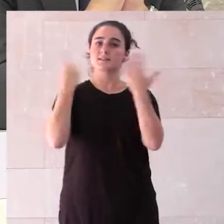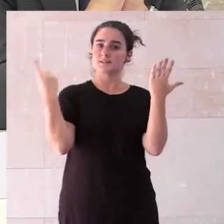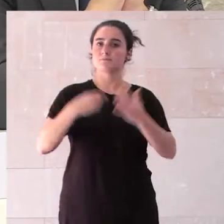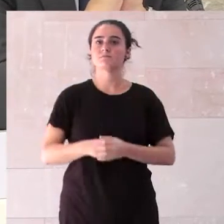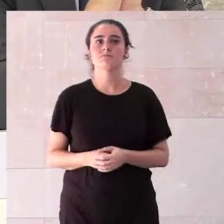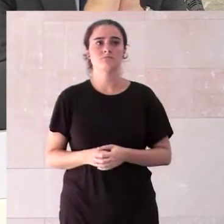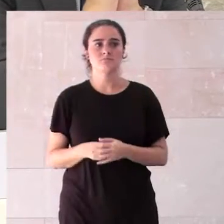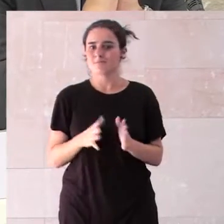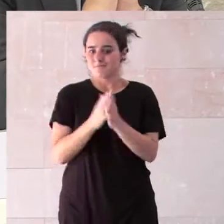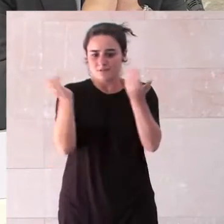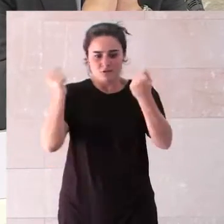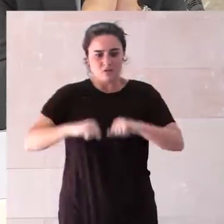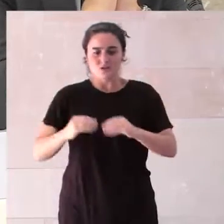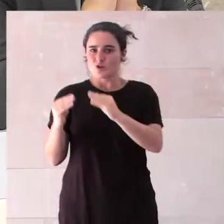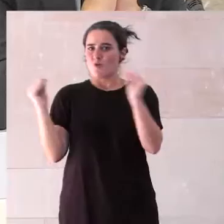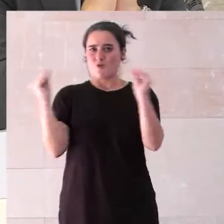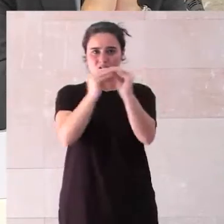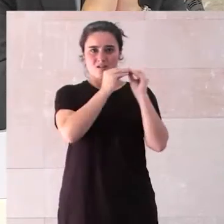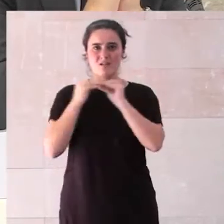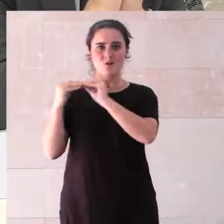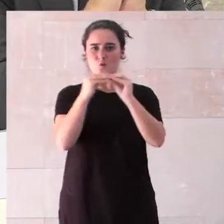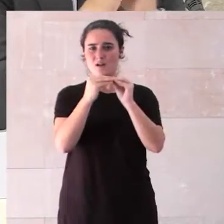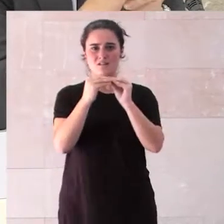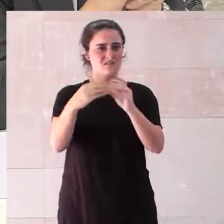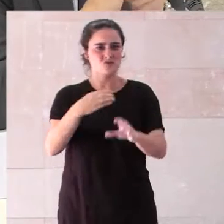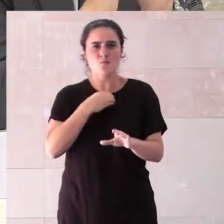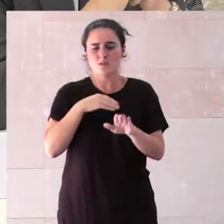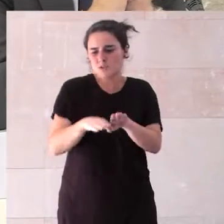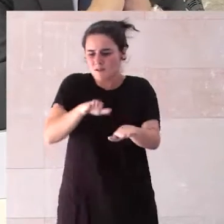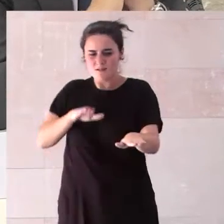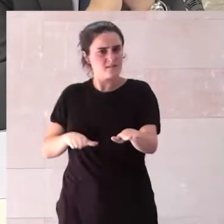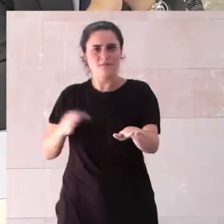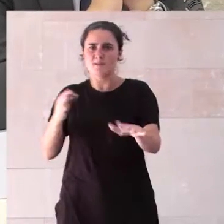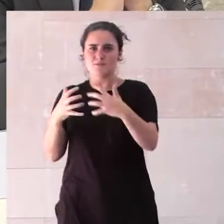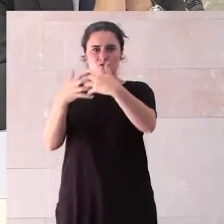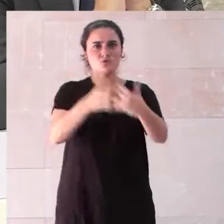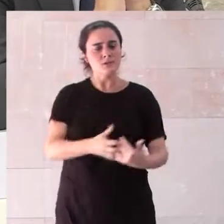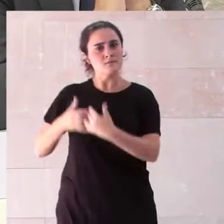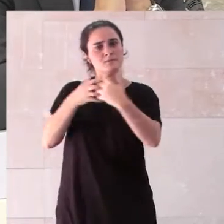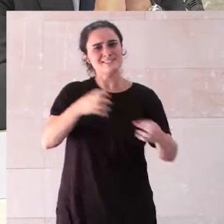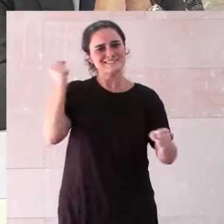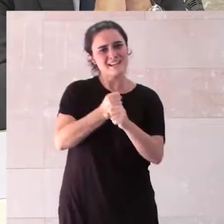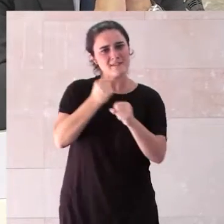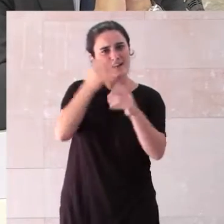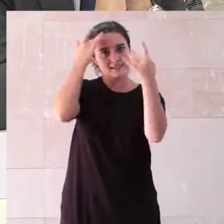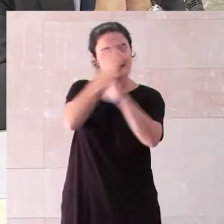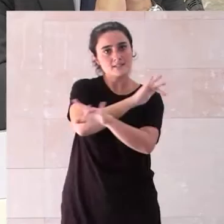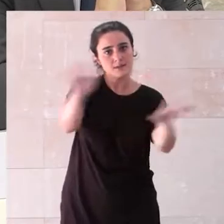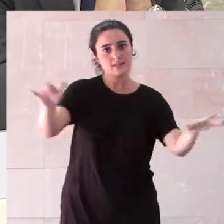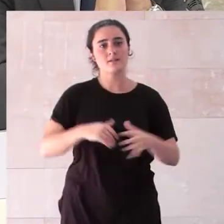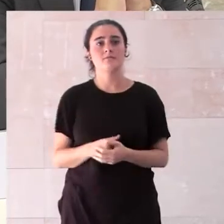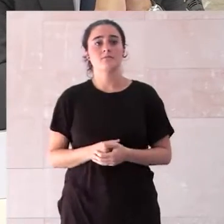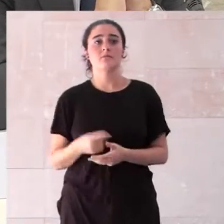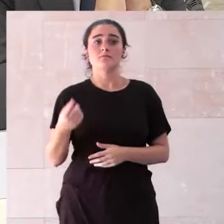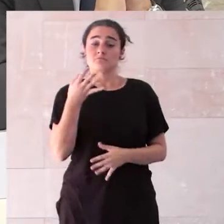sido unánime. No podemos quedarnos atrás. Tenemos que seguir luchando, trabajando, sensibilizando.